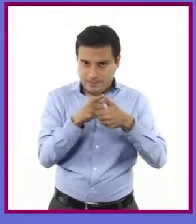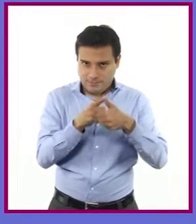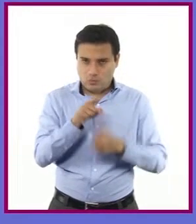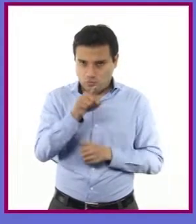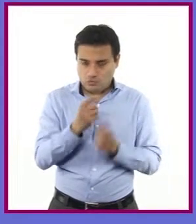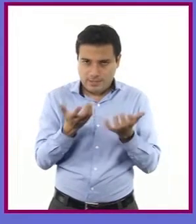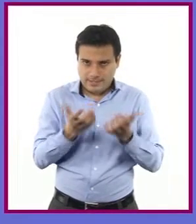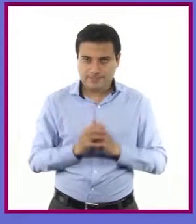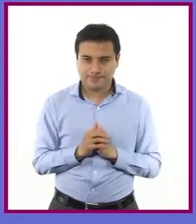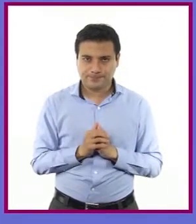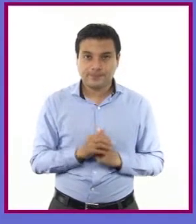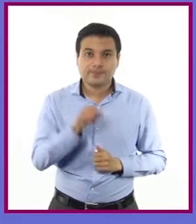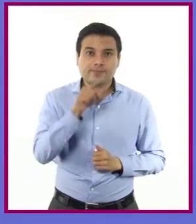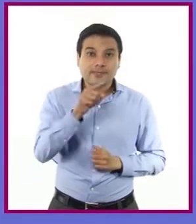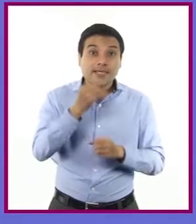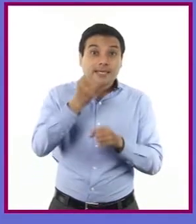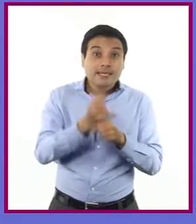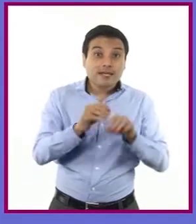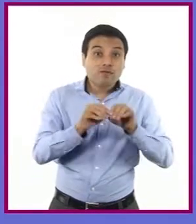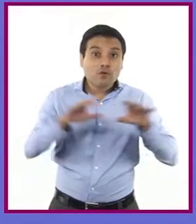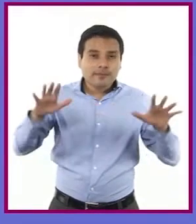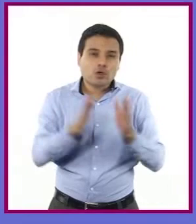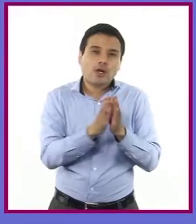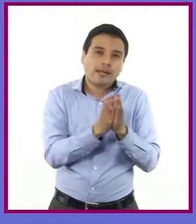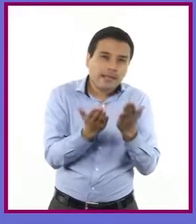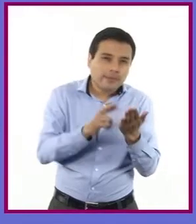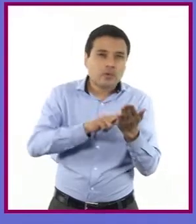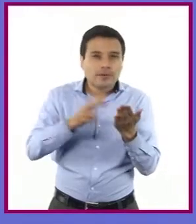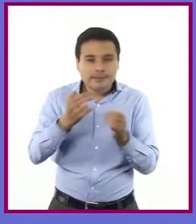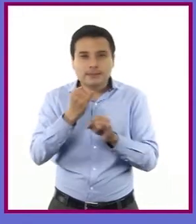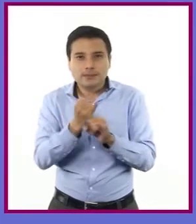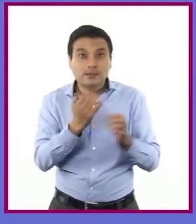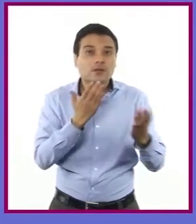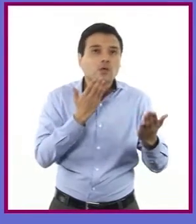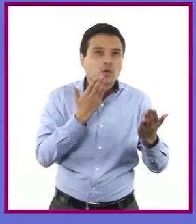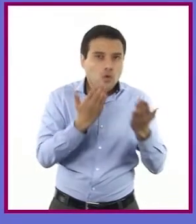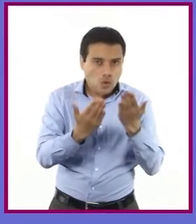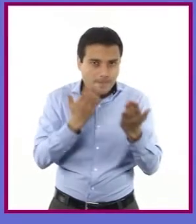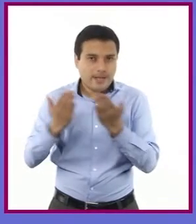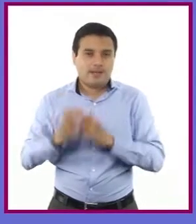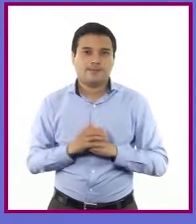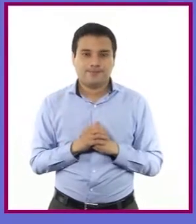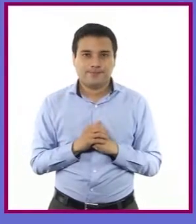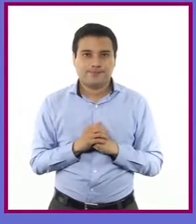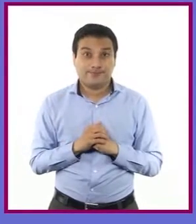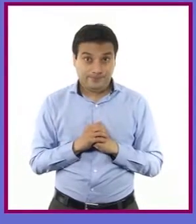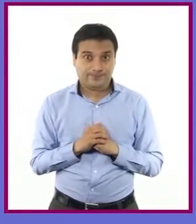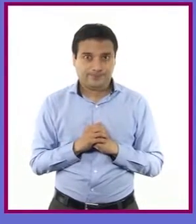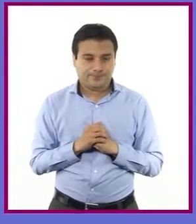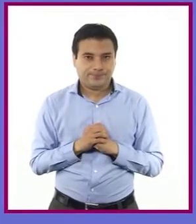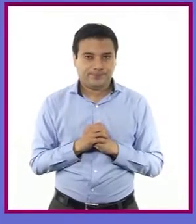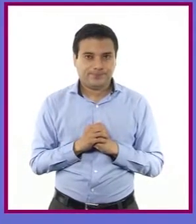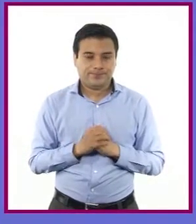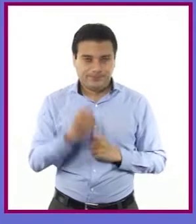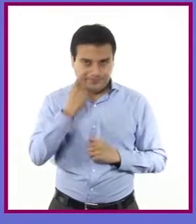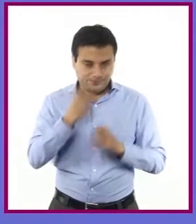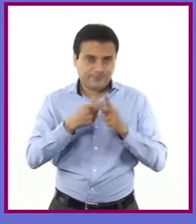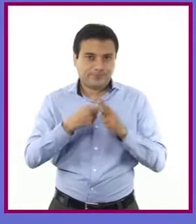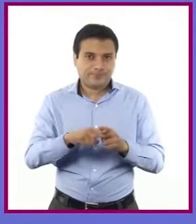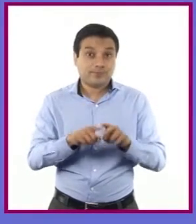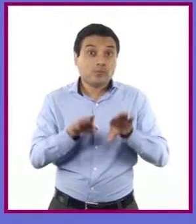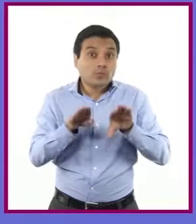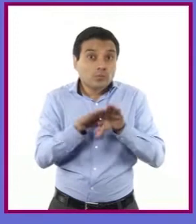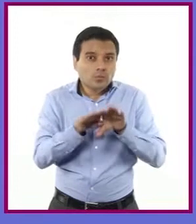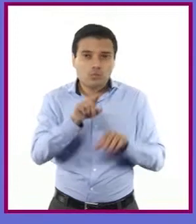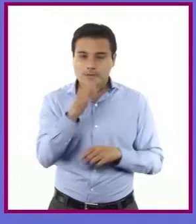hacer es comparar la información que una fuente nos da de la otra. Ahora bien, empecemos por